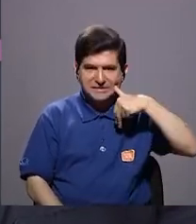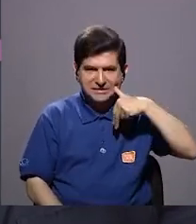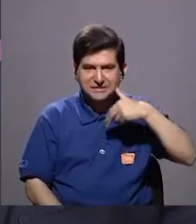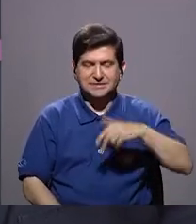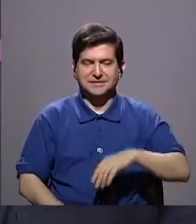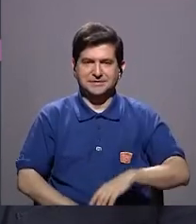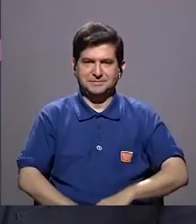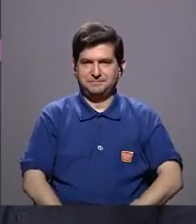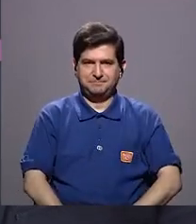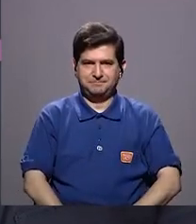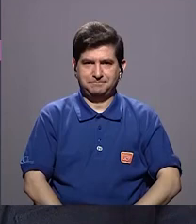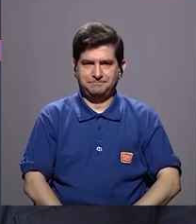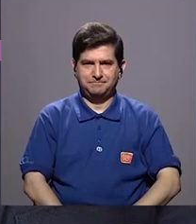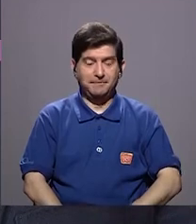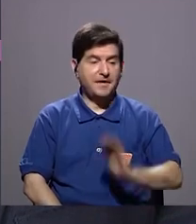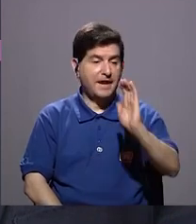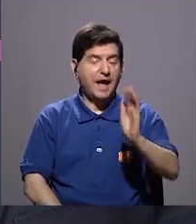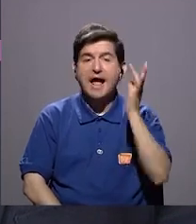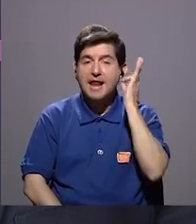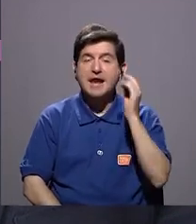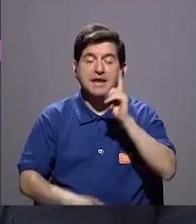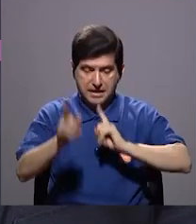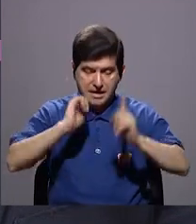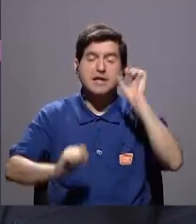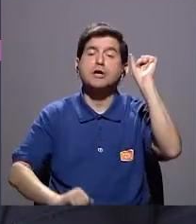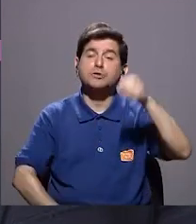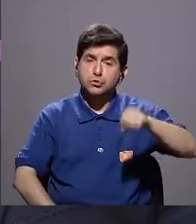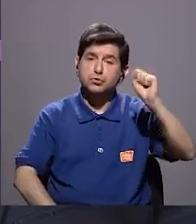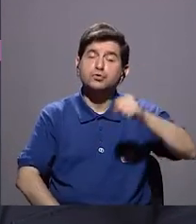machista. Entonces resulta que la niña sí puede